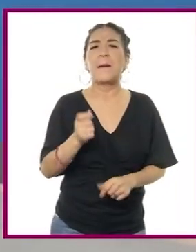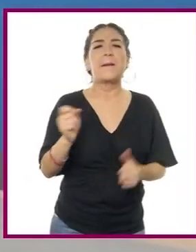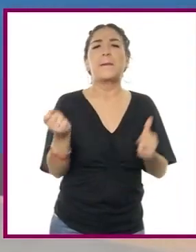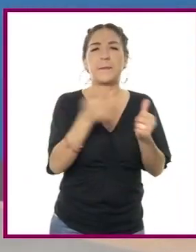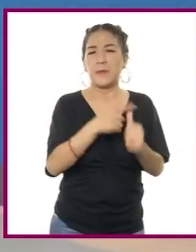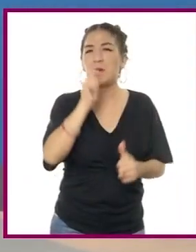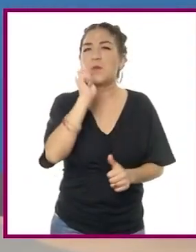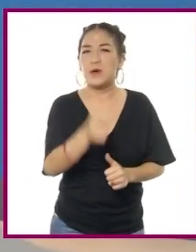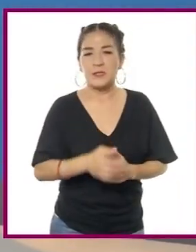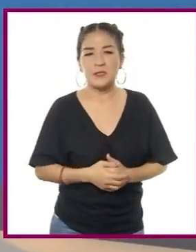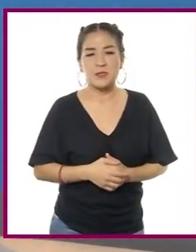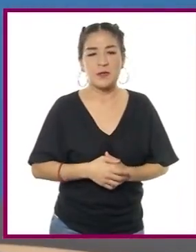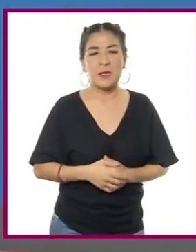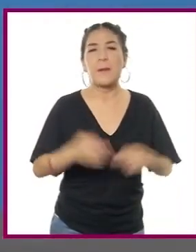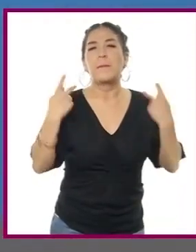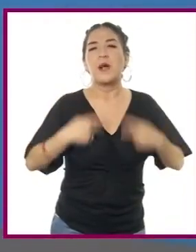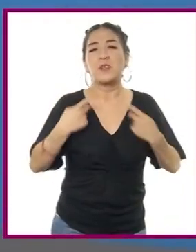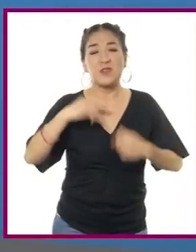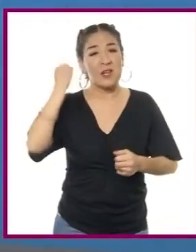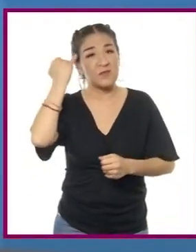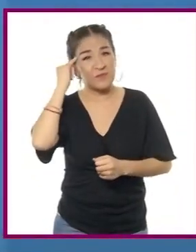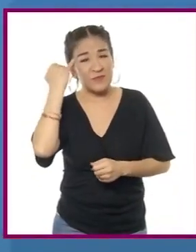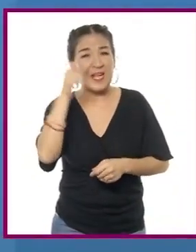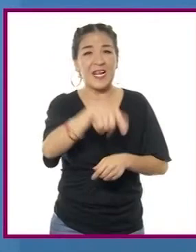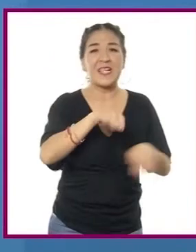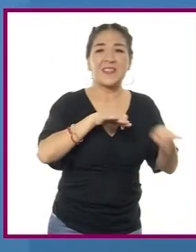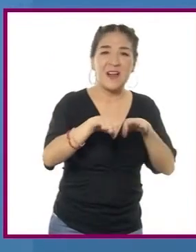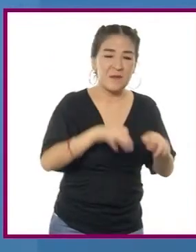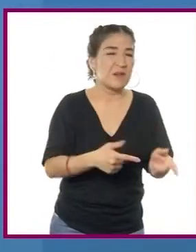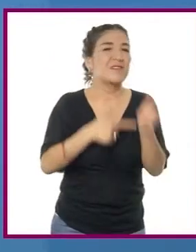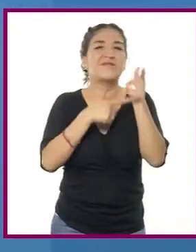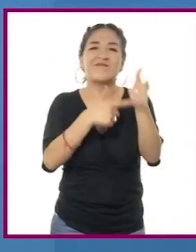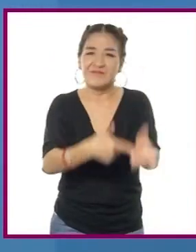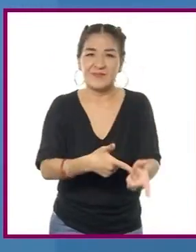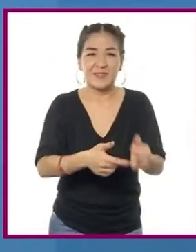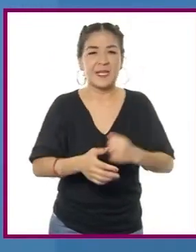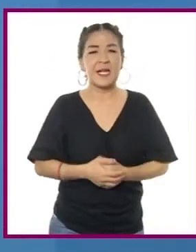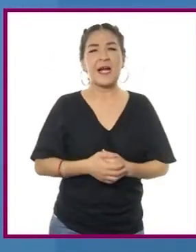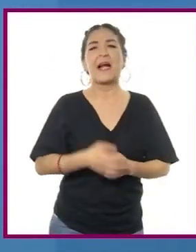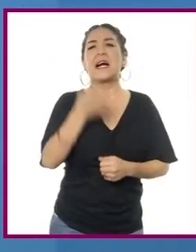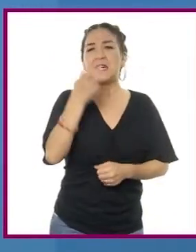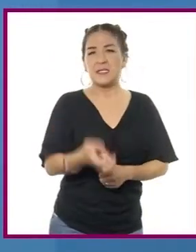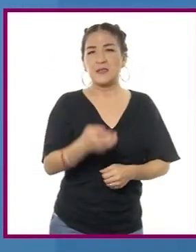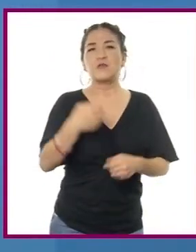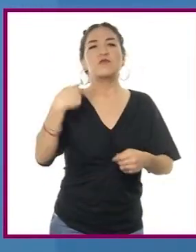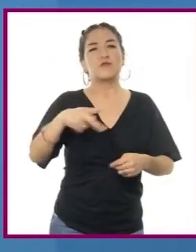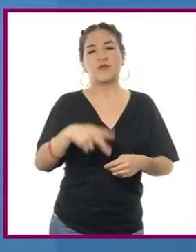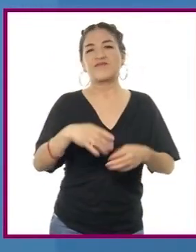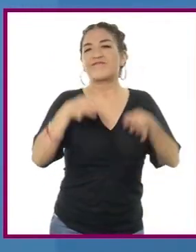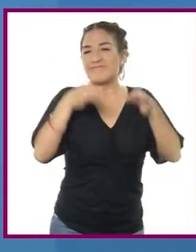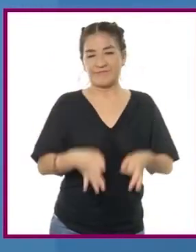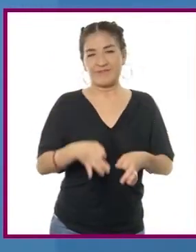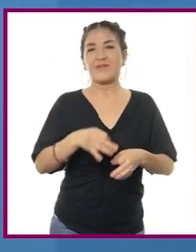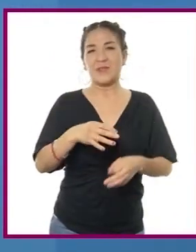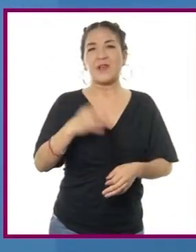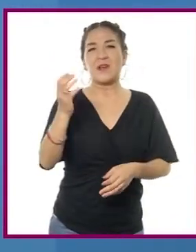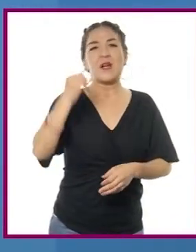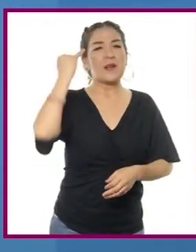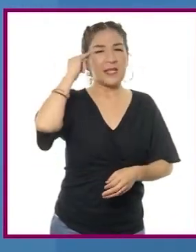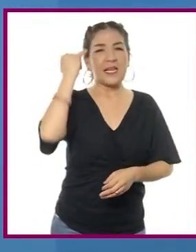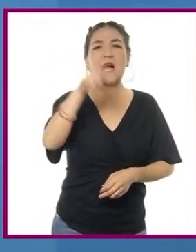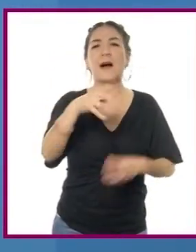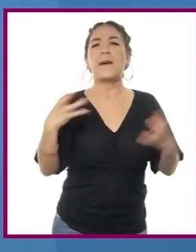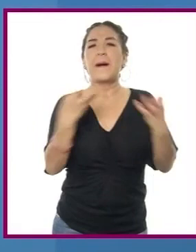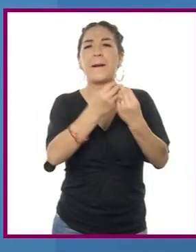lugar estaban los peones o trabajadores permanentes, por lo general de origen indígena, que vivían con